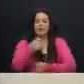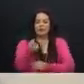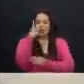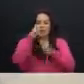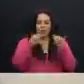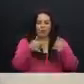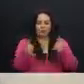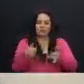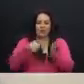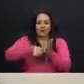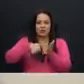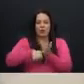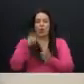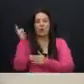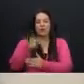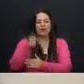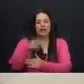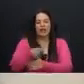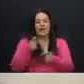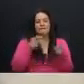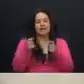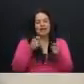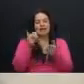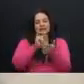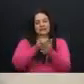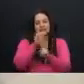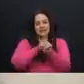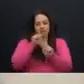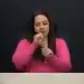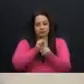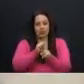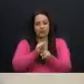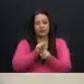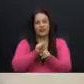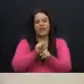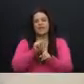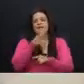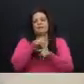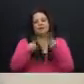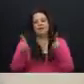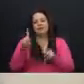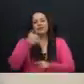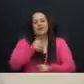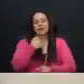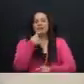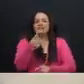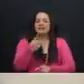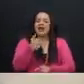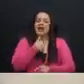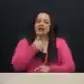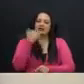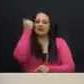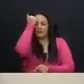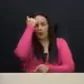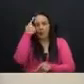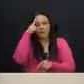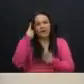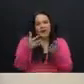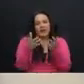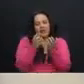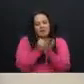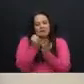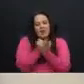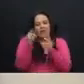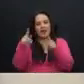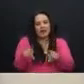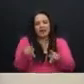obligan a manejar esta posición y demás. Pero les quiero decir, habría que ser bien torpe para querer investigar a la gente y